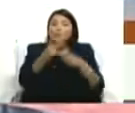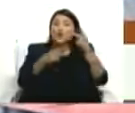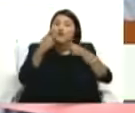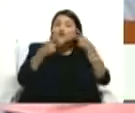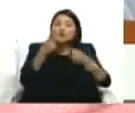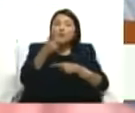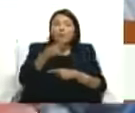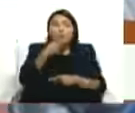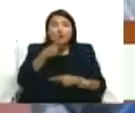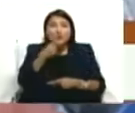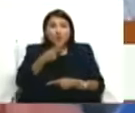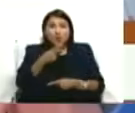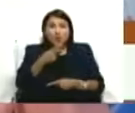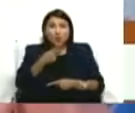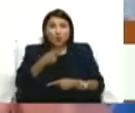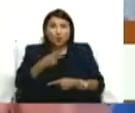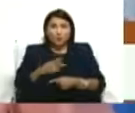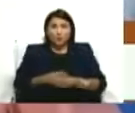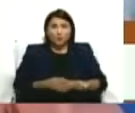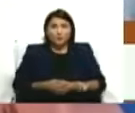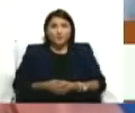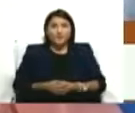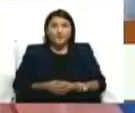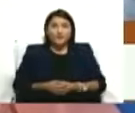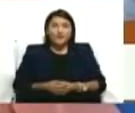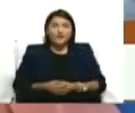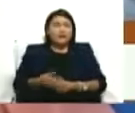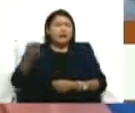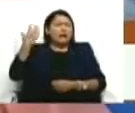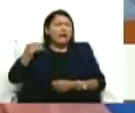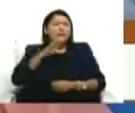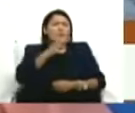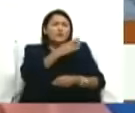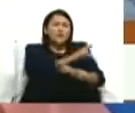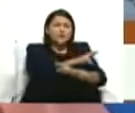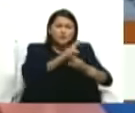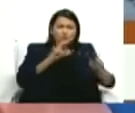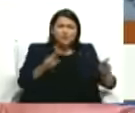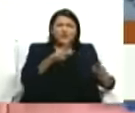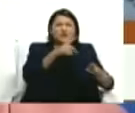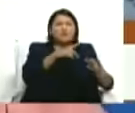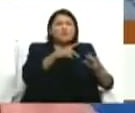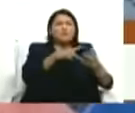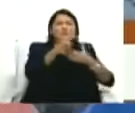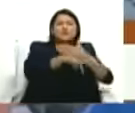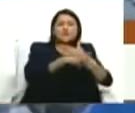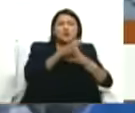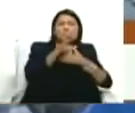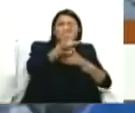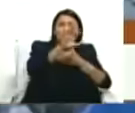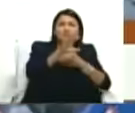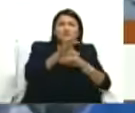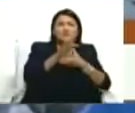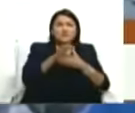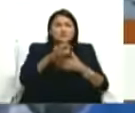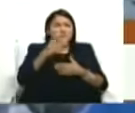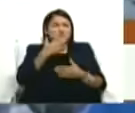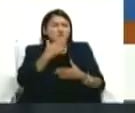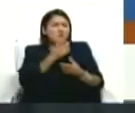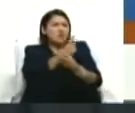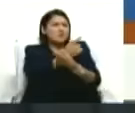la alternancia puntofijista, donde el proyecto país era el no país soberano,